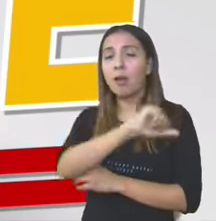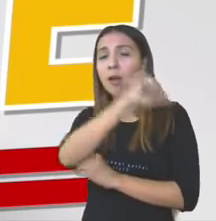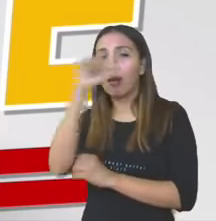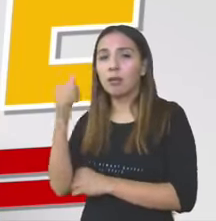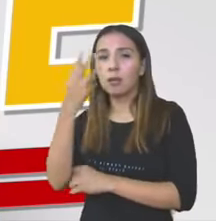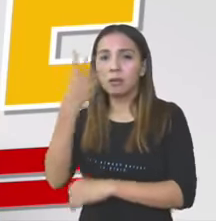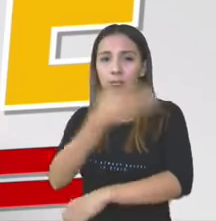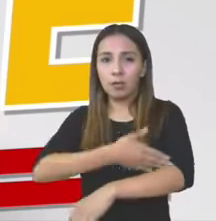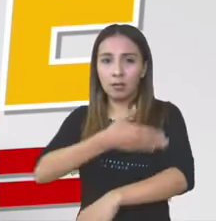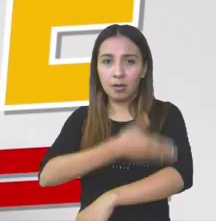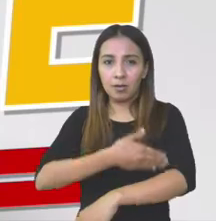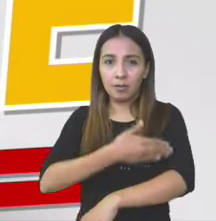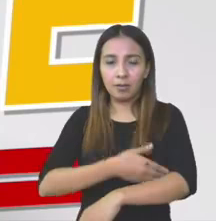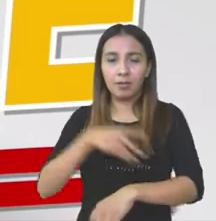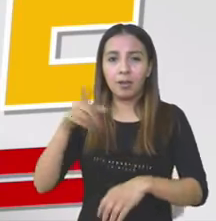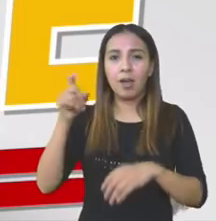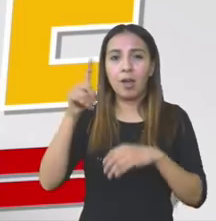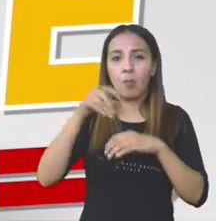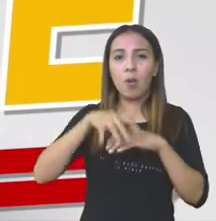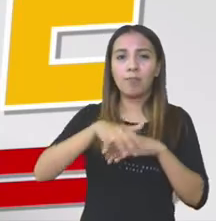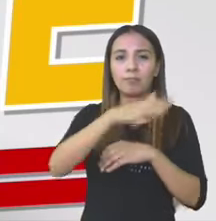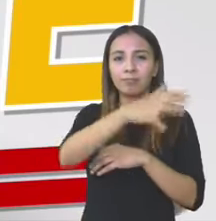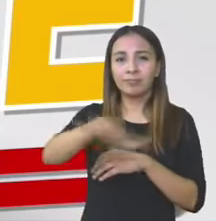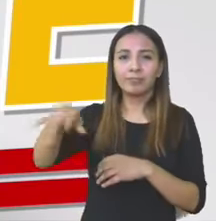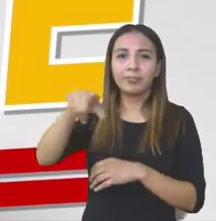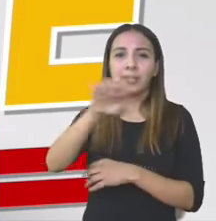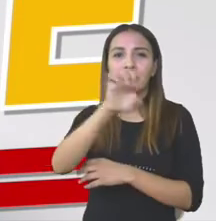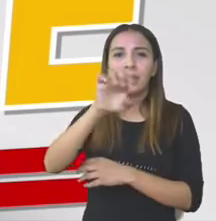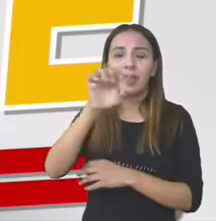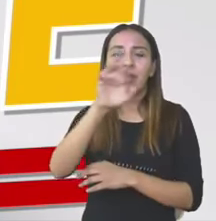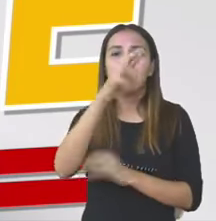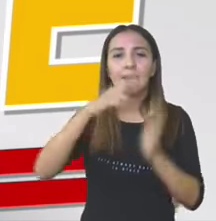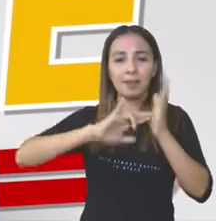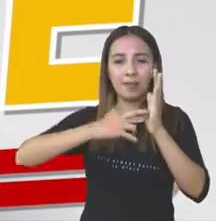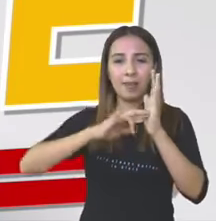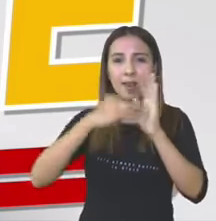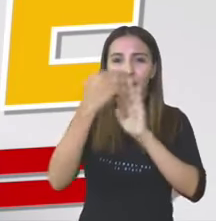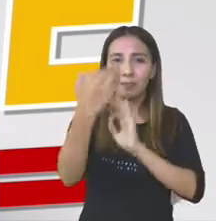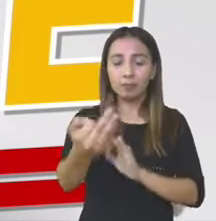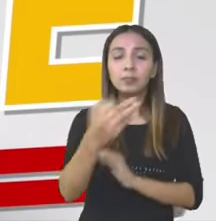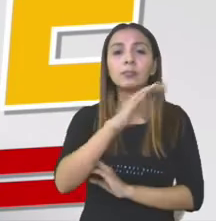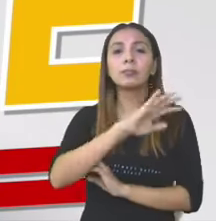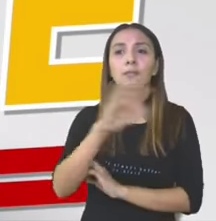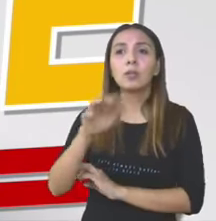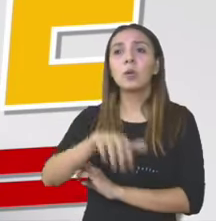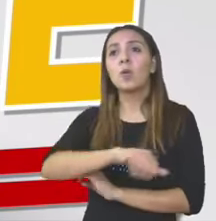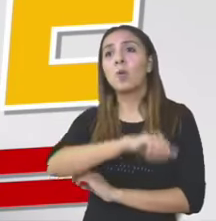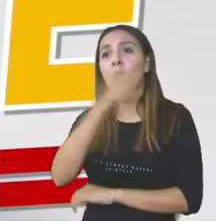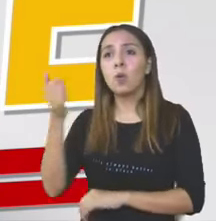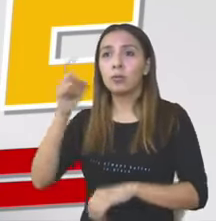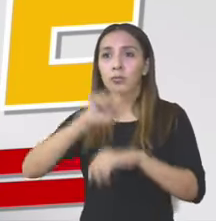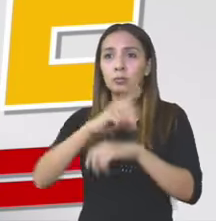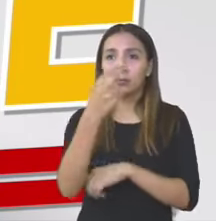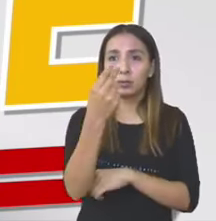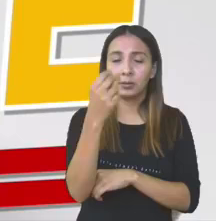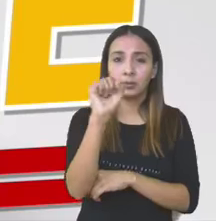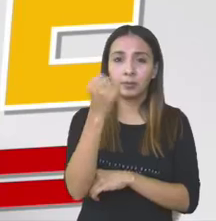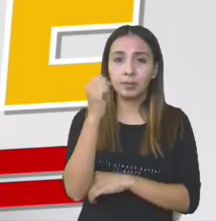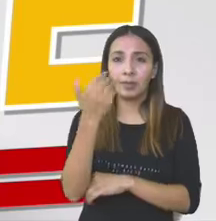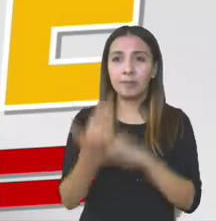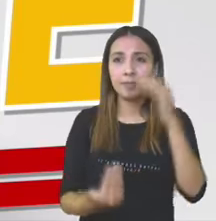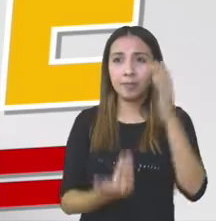lugar el arroyo Ensenada frente al Riviera. El segundo día será el 25 de septiembre a las 6 de la